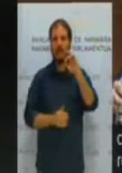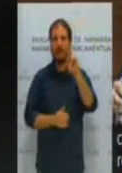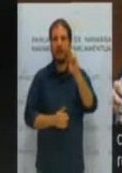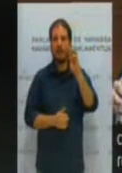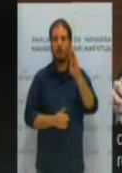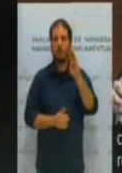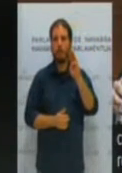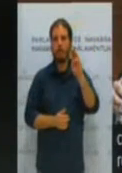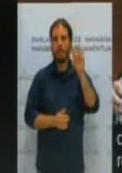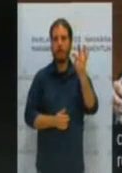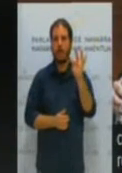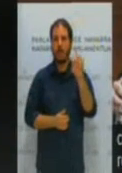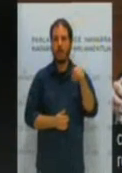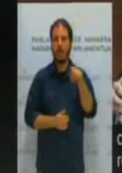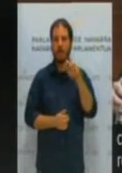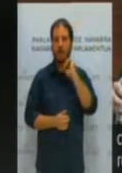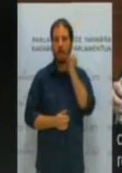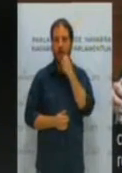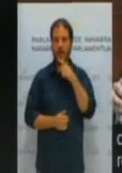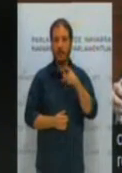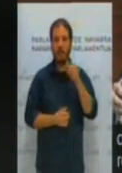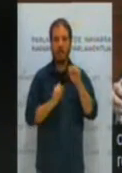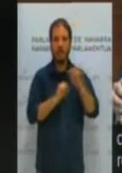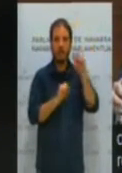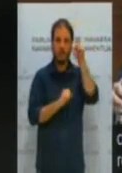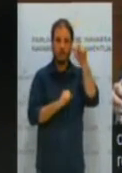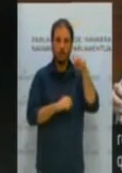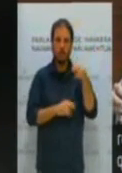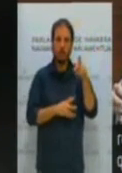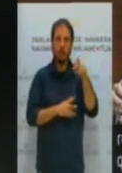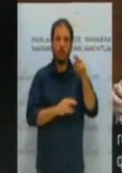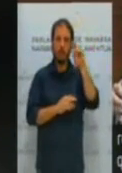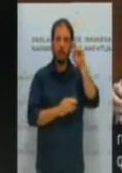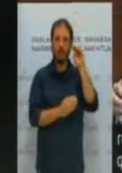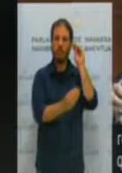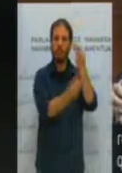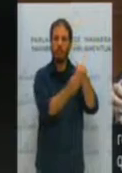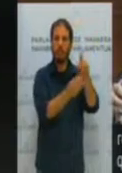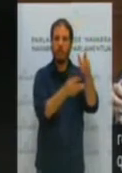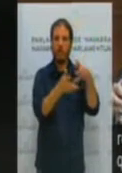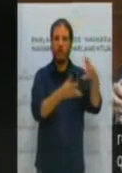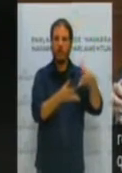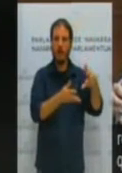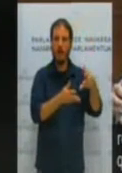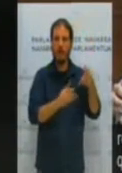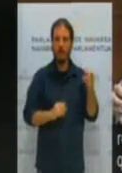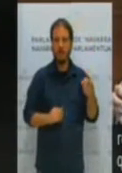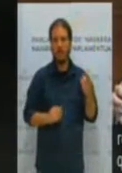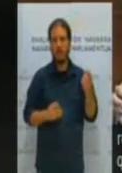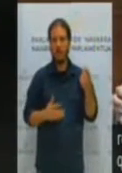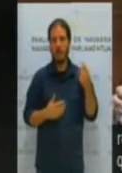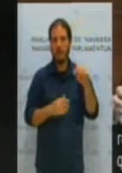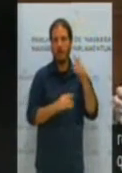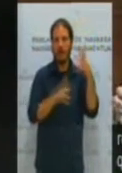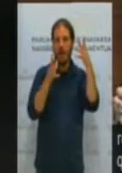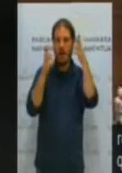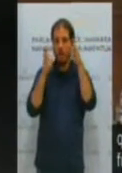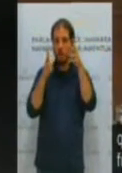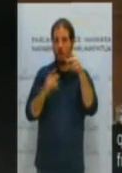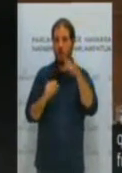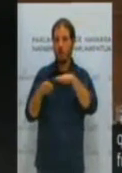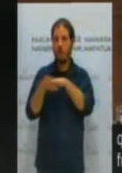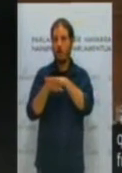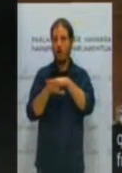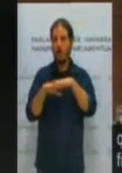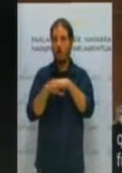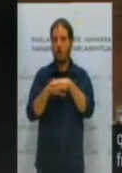dio la razón y precisamente recomendó algo que no hizo el gobierno, o que lo hizo a la contra, además, que fue que reformase el impuesto de la renta y que lo